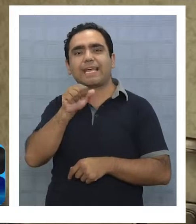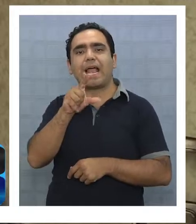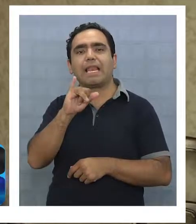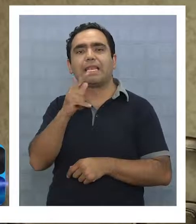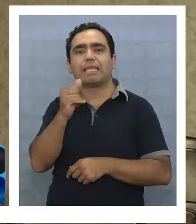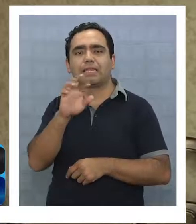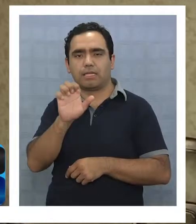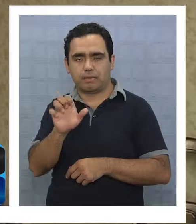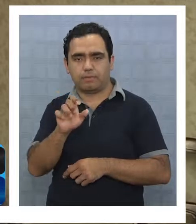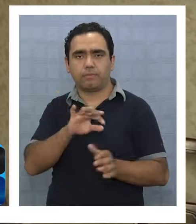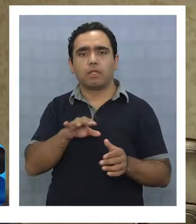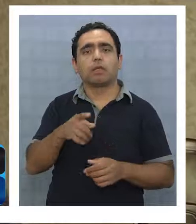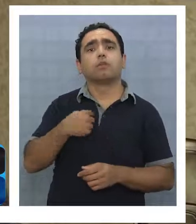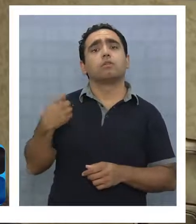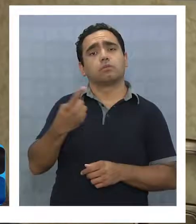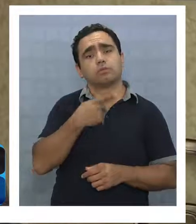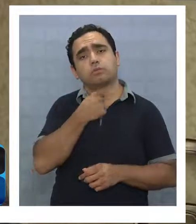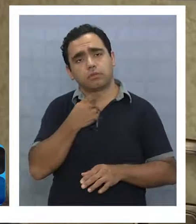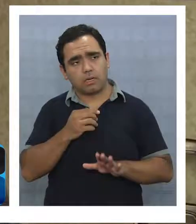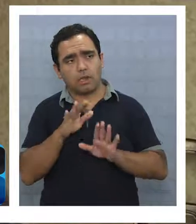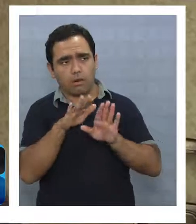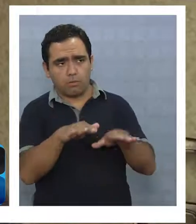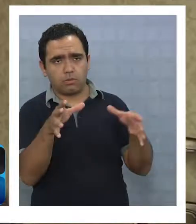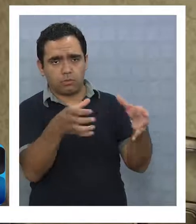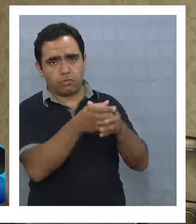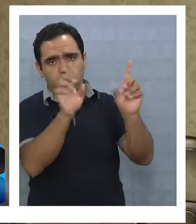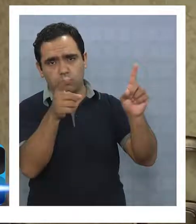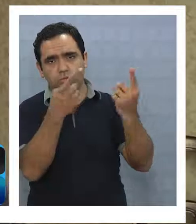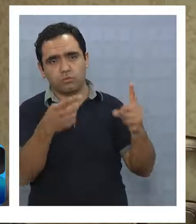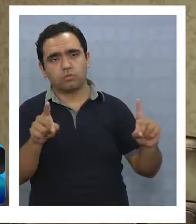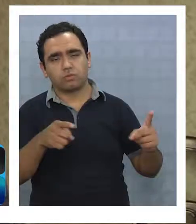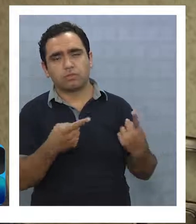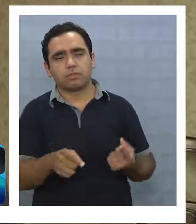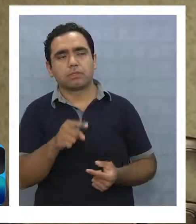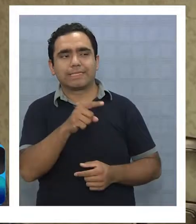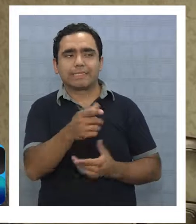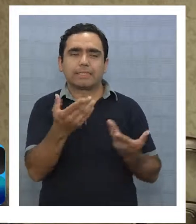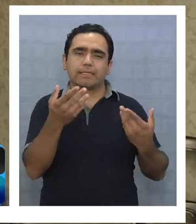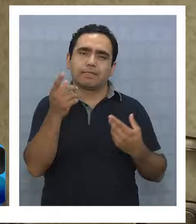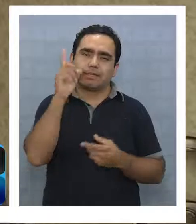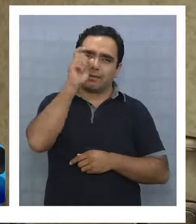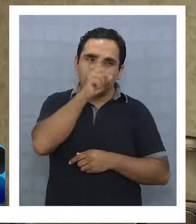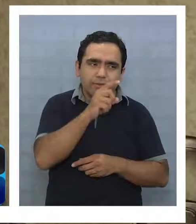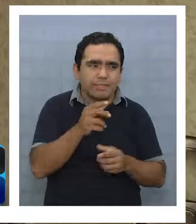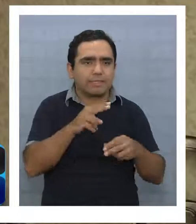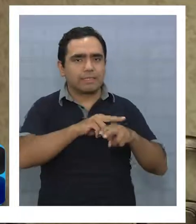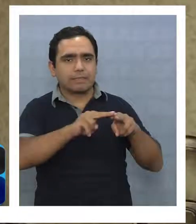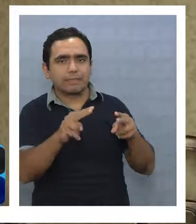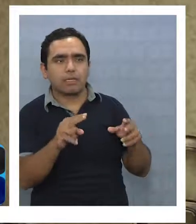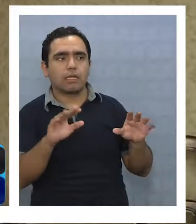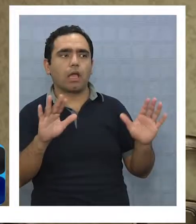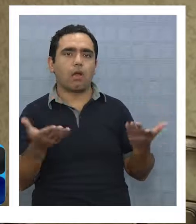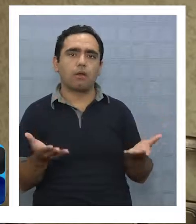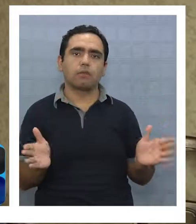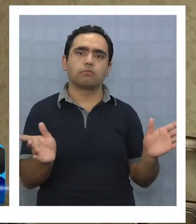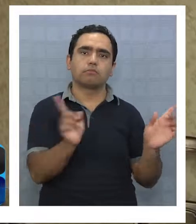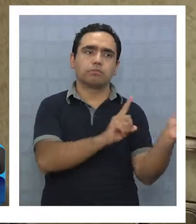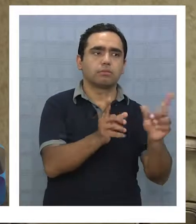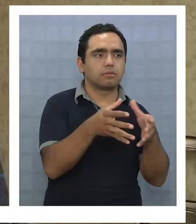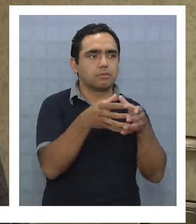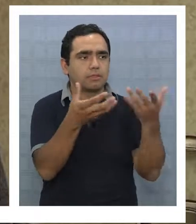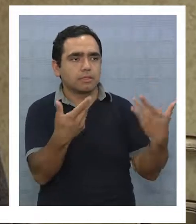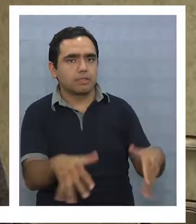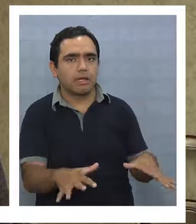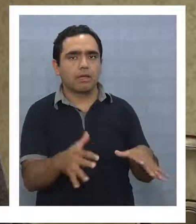una institución como esta que ha costado tanto crearla, que ya está funcionando y que tiene un prestigio bien ganado, no puede